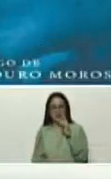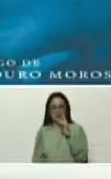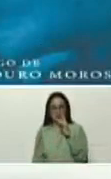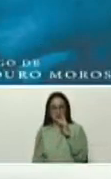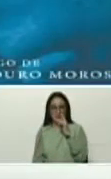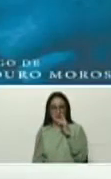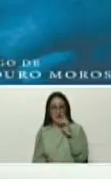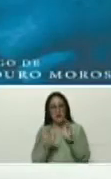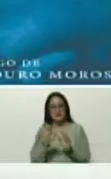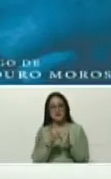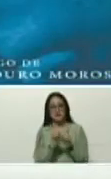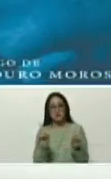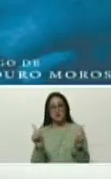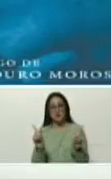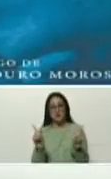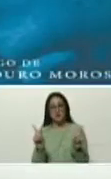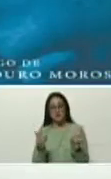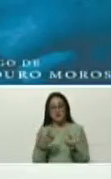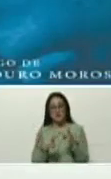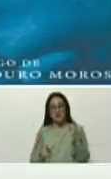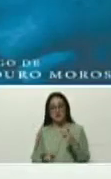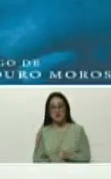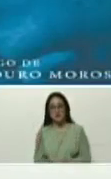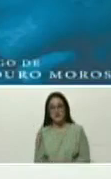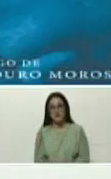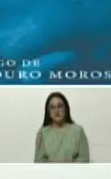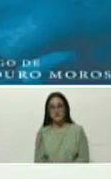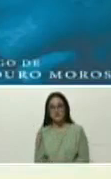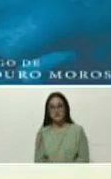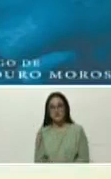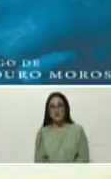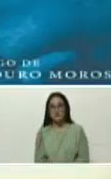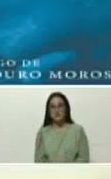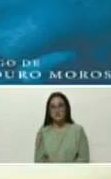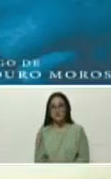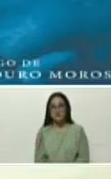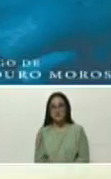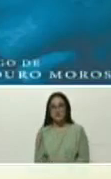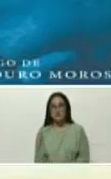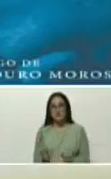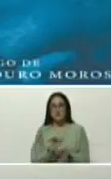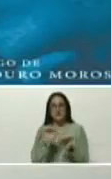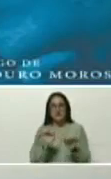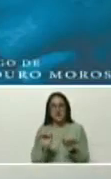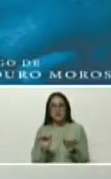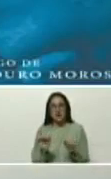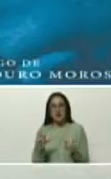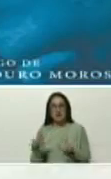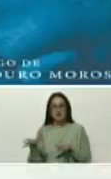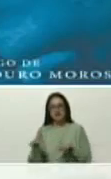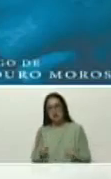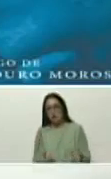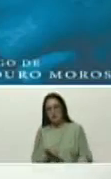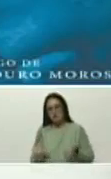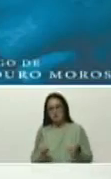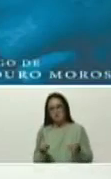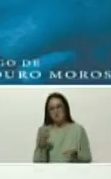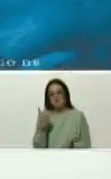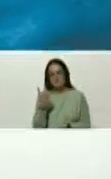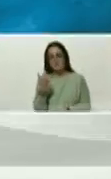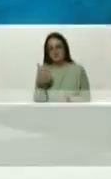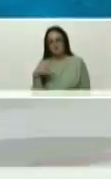esa democracia falsa, que más que democracia era un sistema de dominación, un sistema de hegemonismo